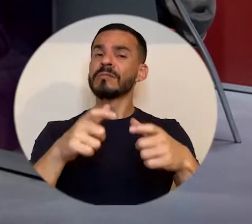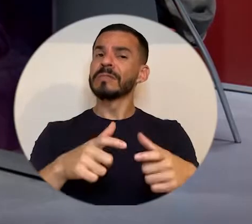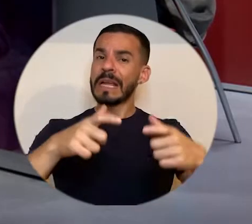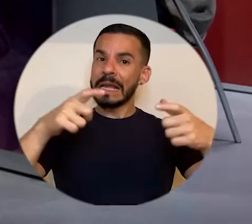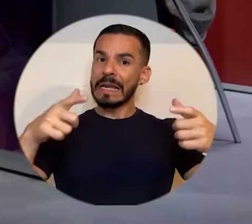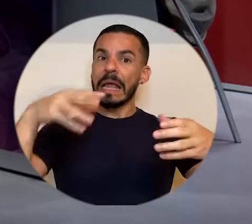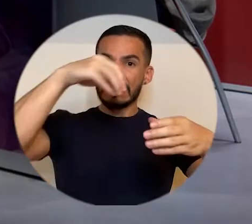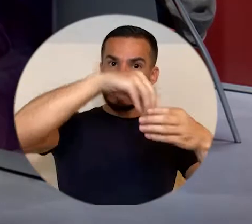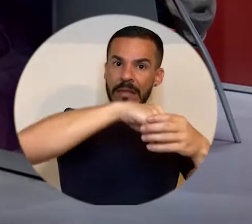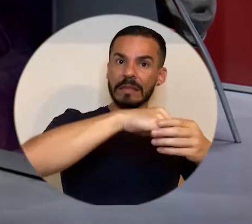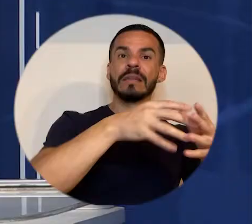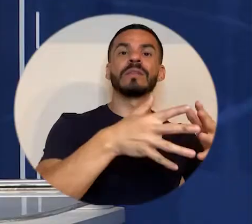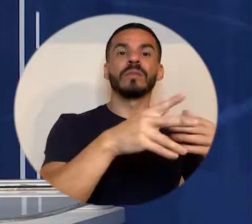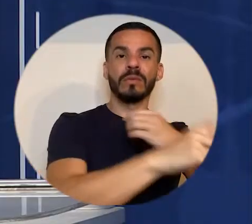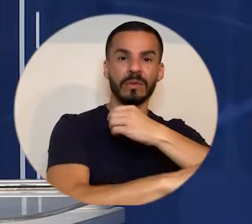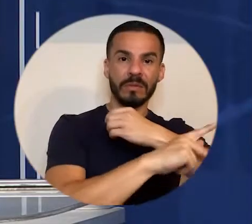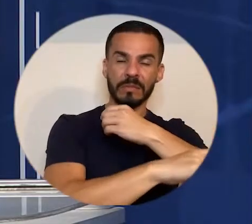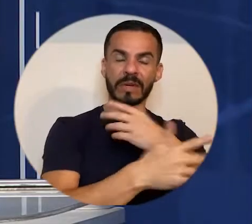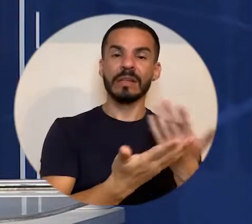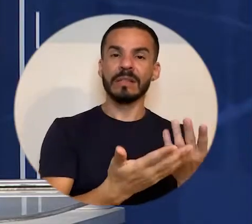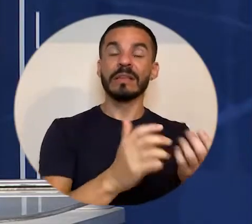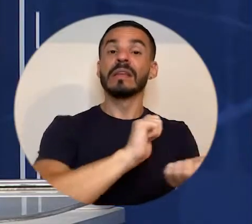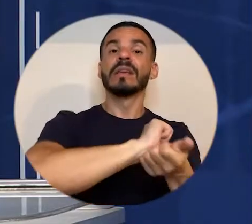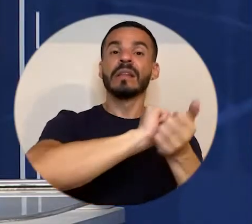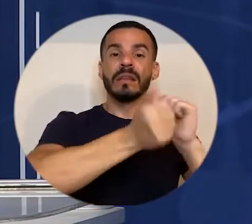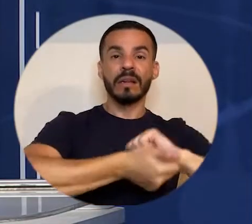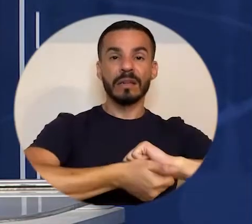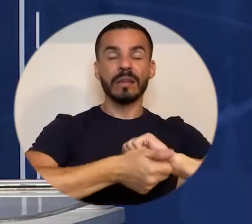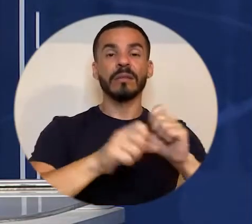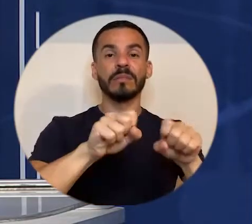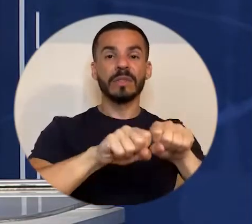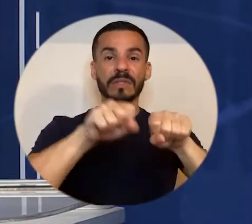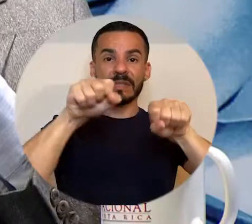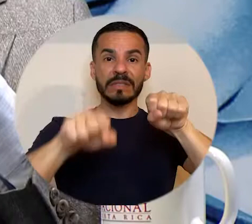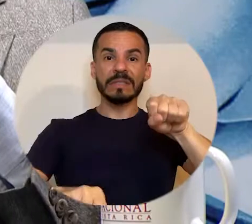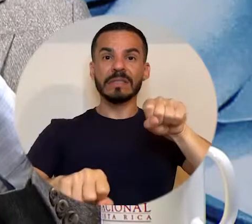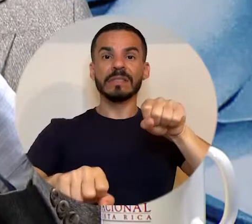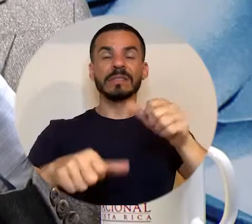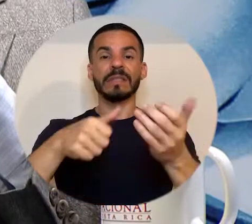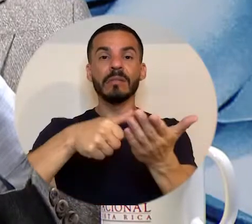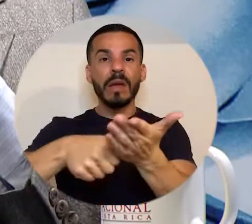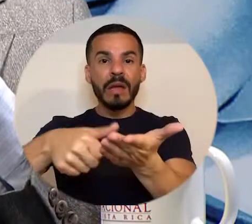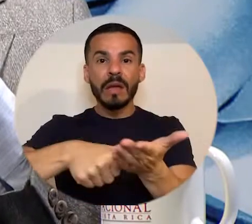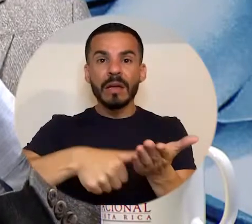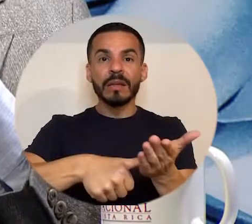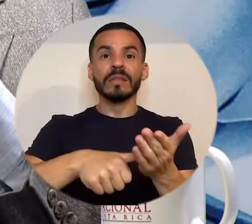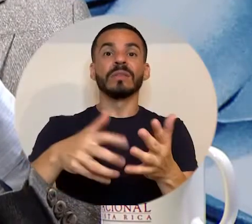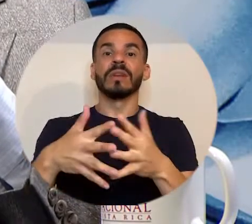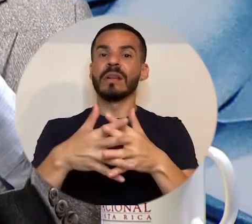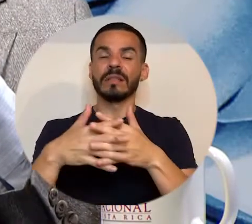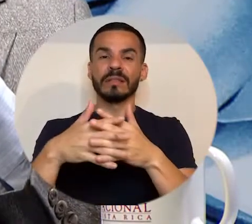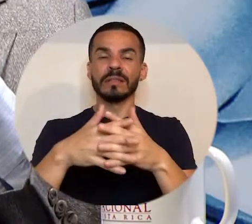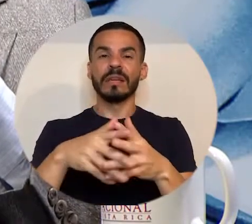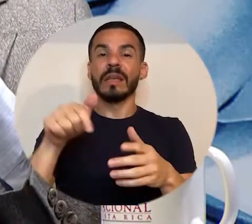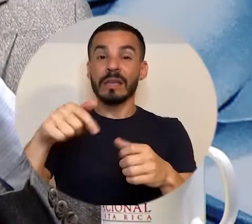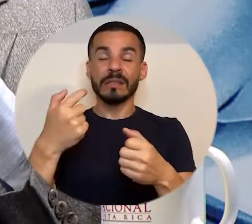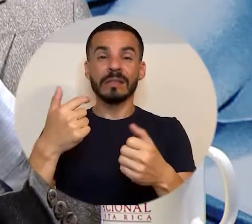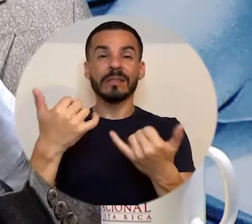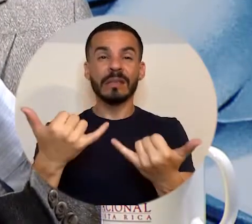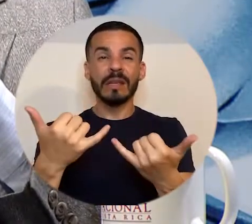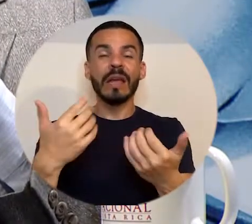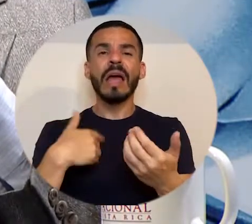enorme dentro de los Estados Unidos, que es la transformación de los sistemas electorales en los Estados Unidos. En este momento hay una